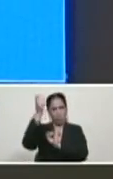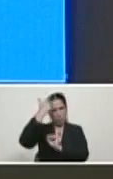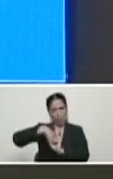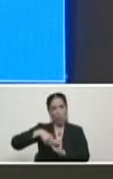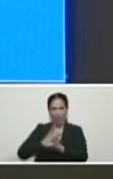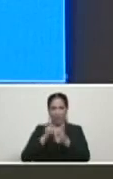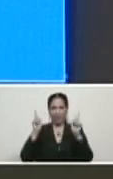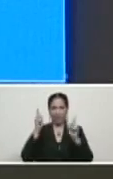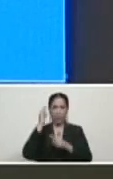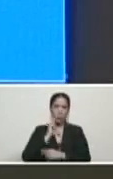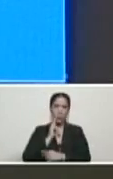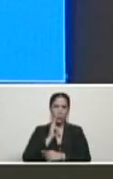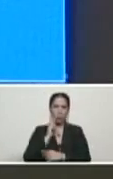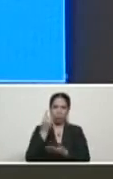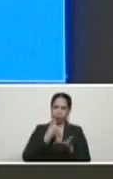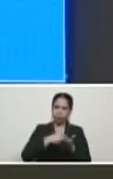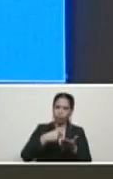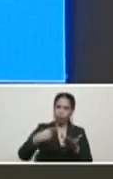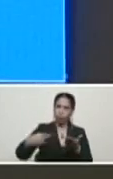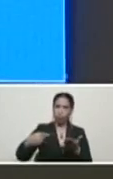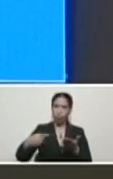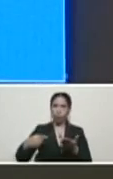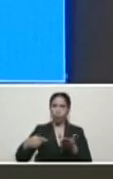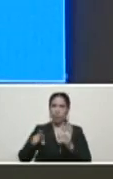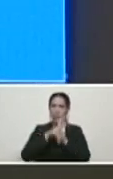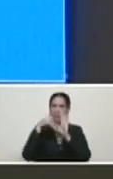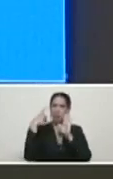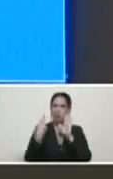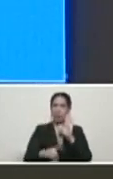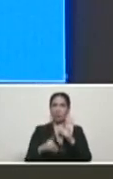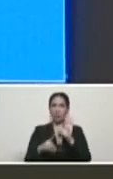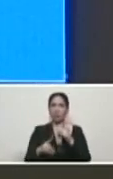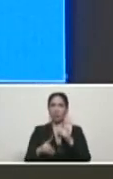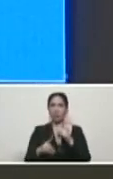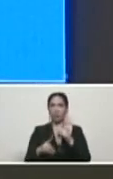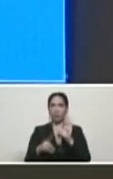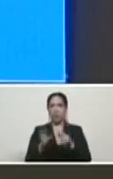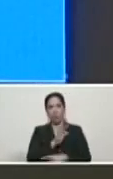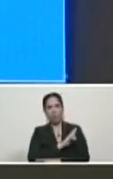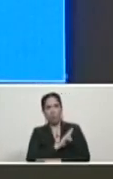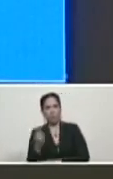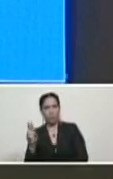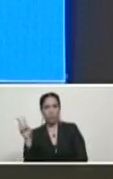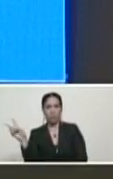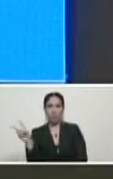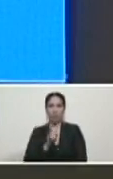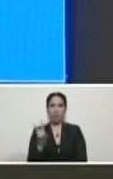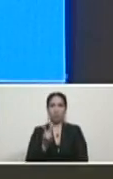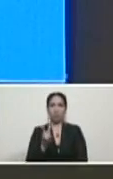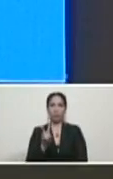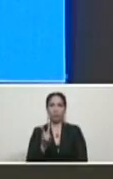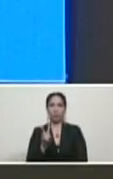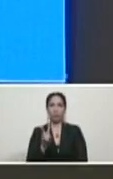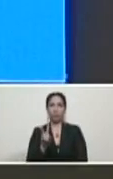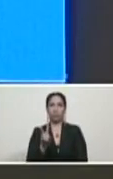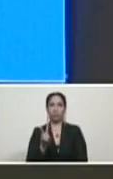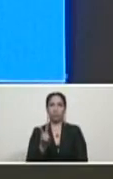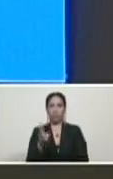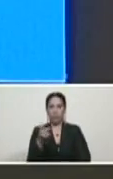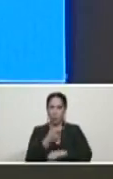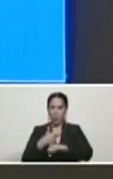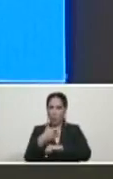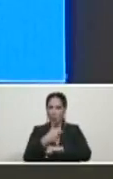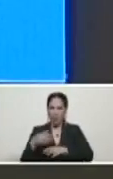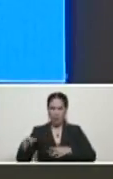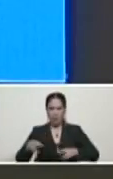personalmente y por escrito el derecho de la República de Venezuela a gobernar sus ríos,